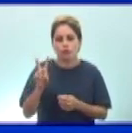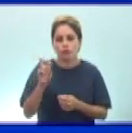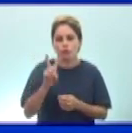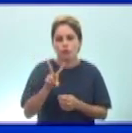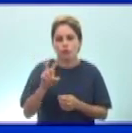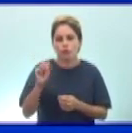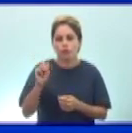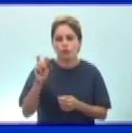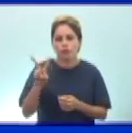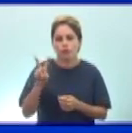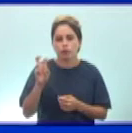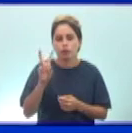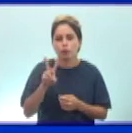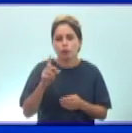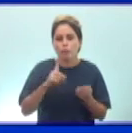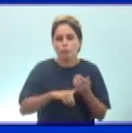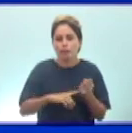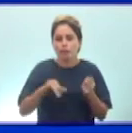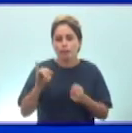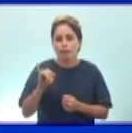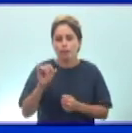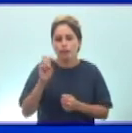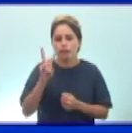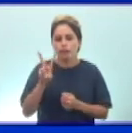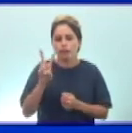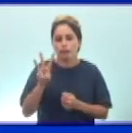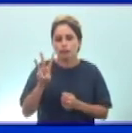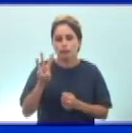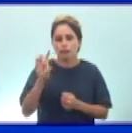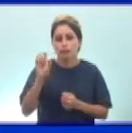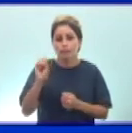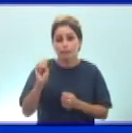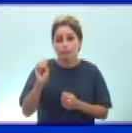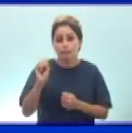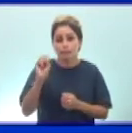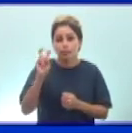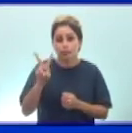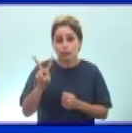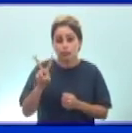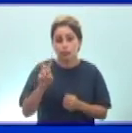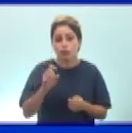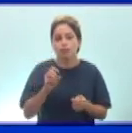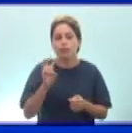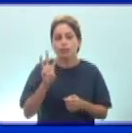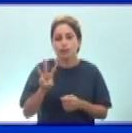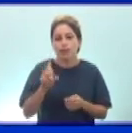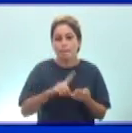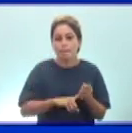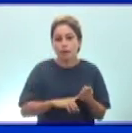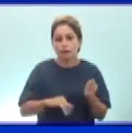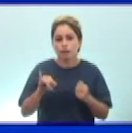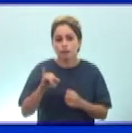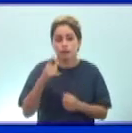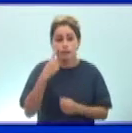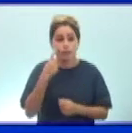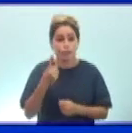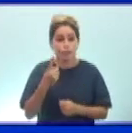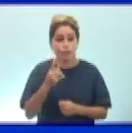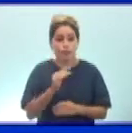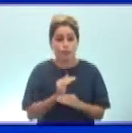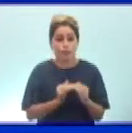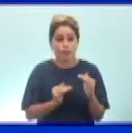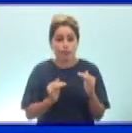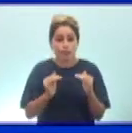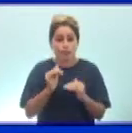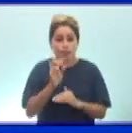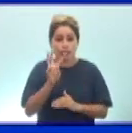2p6, 3s2, 3p6. Quiero que se den cuenta que aquí ya pasé al tercer nivel energético y